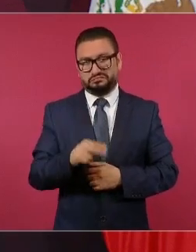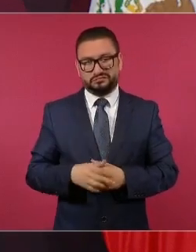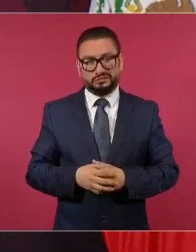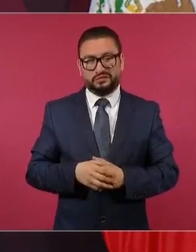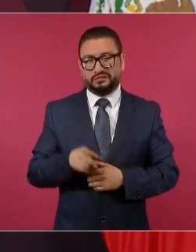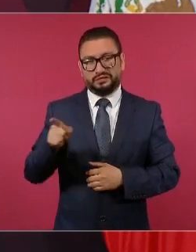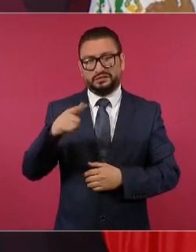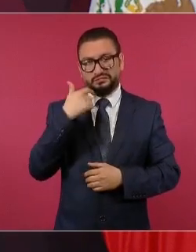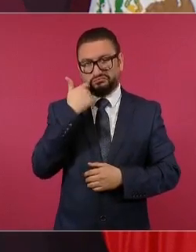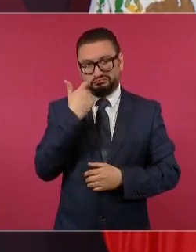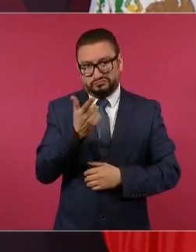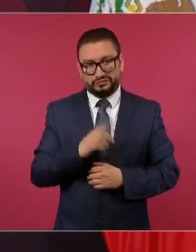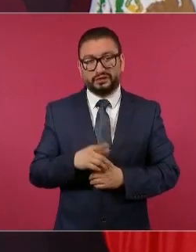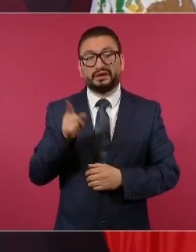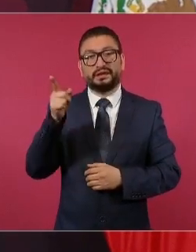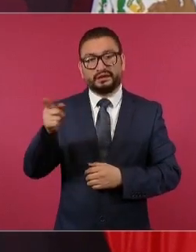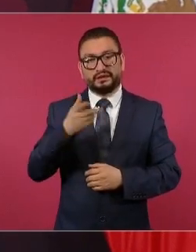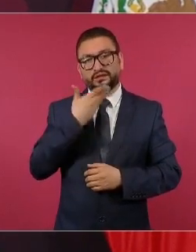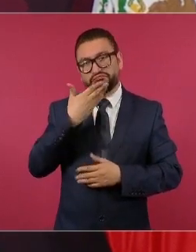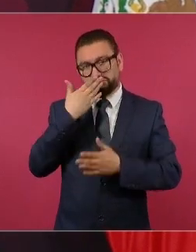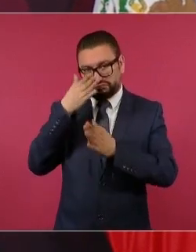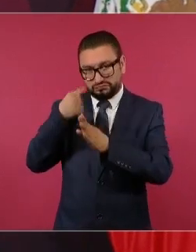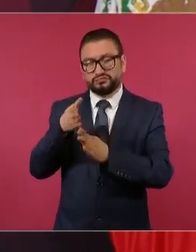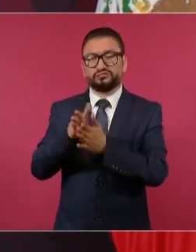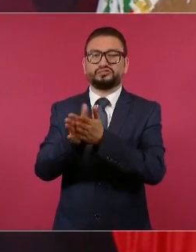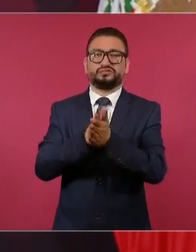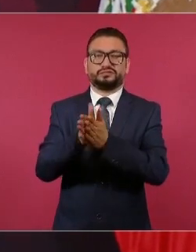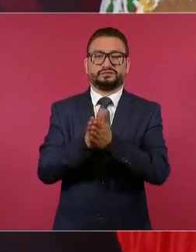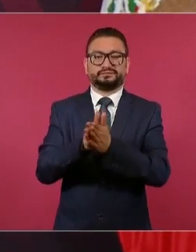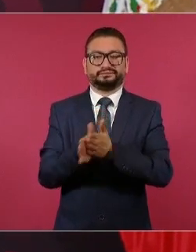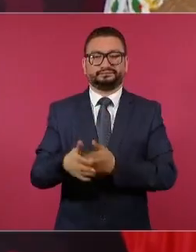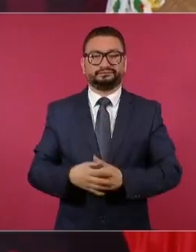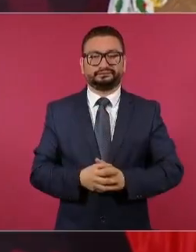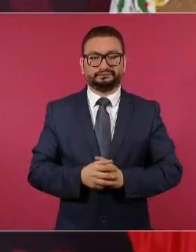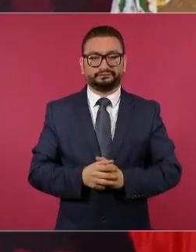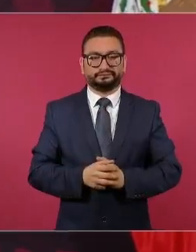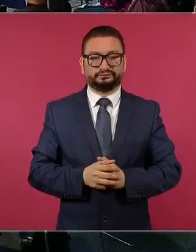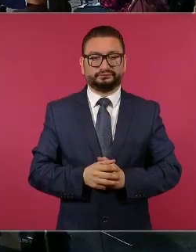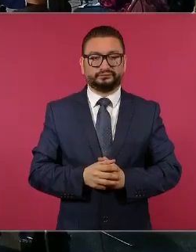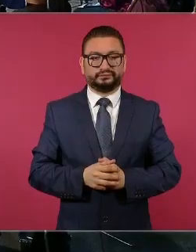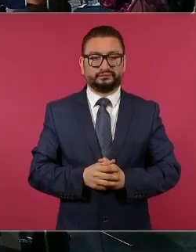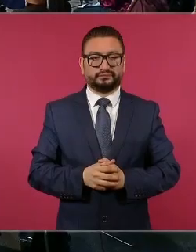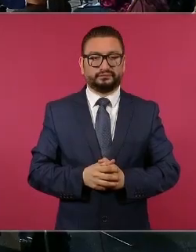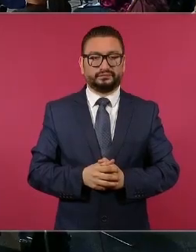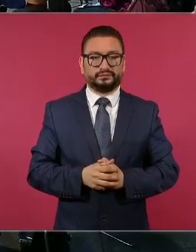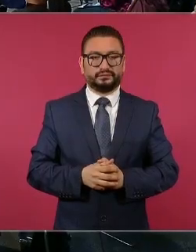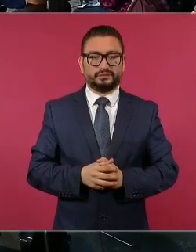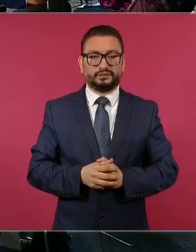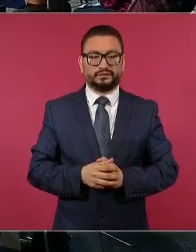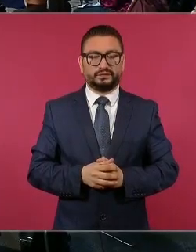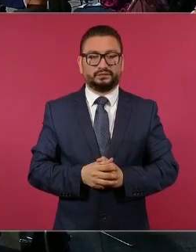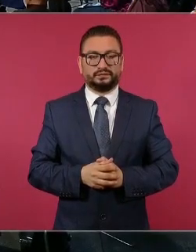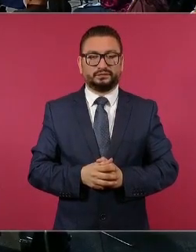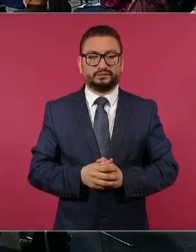Se va a dedicar a los chocolates. ¿En qué ayudó Gonzalo en el interoceánico,